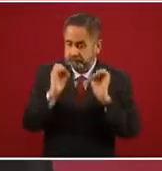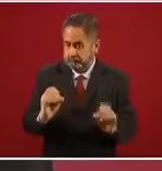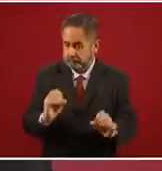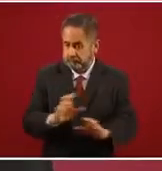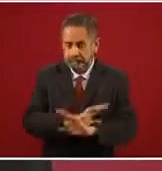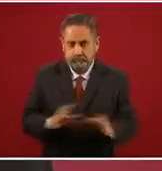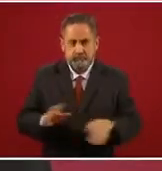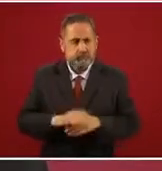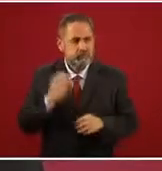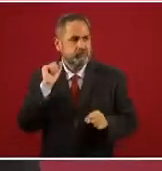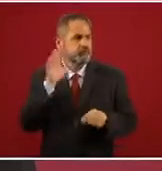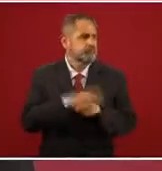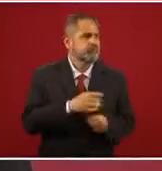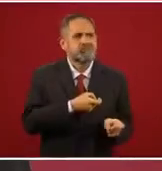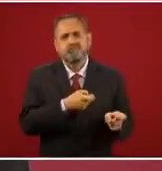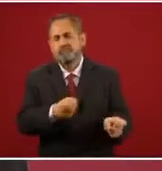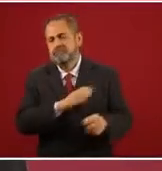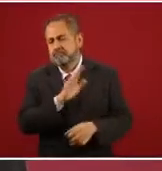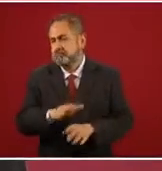cero masacres.